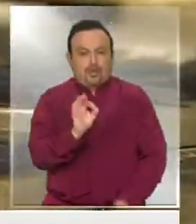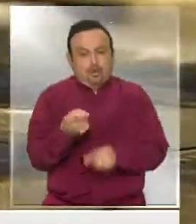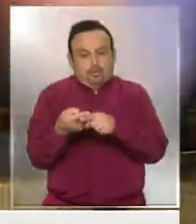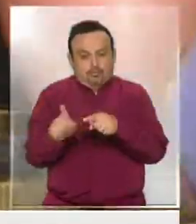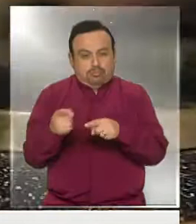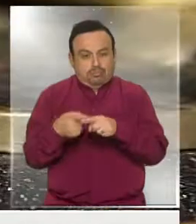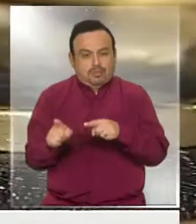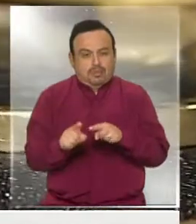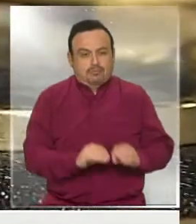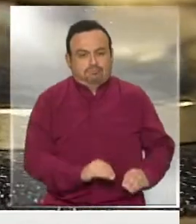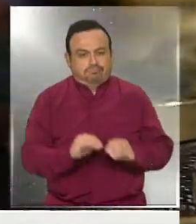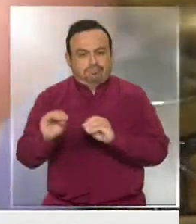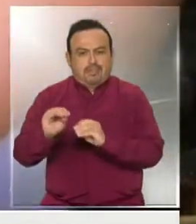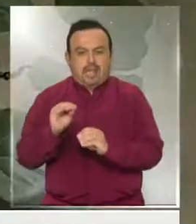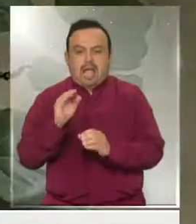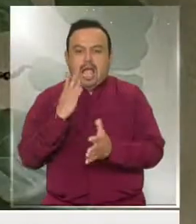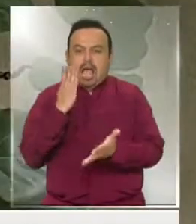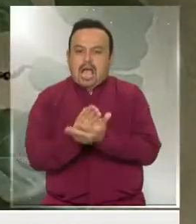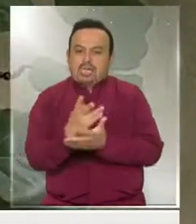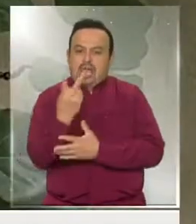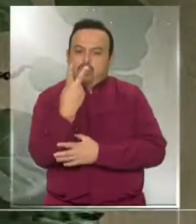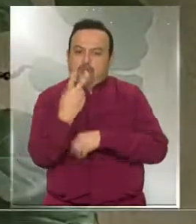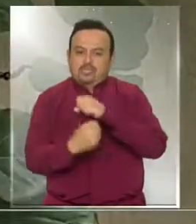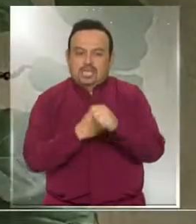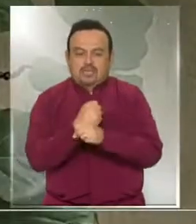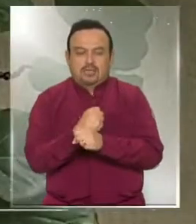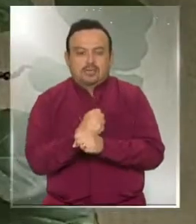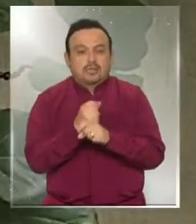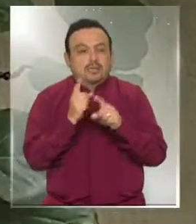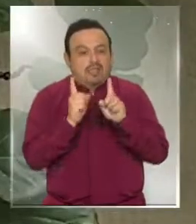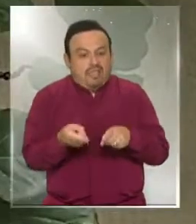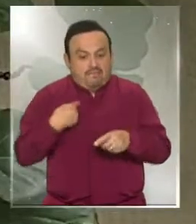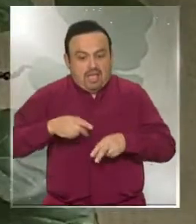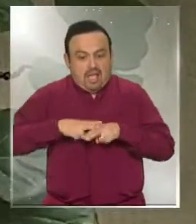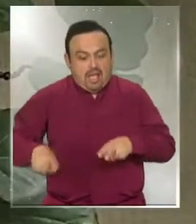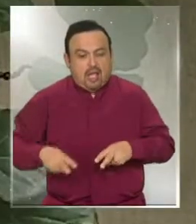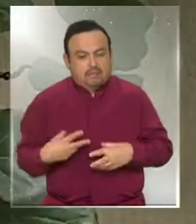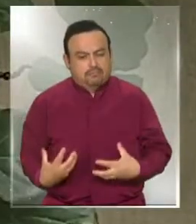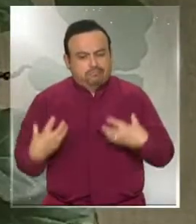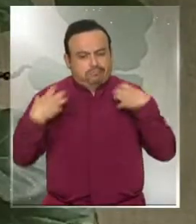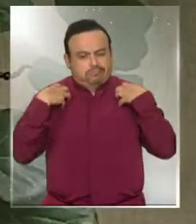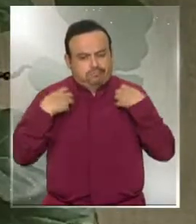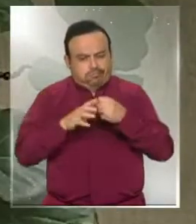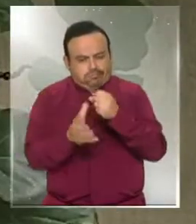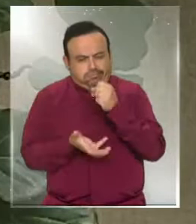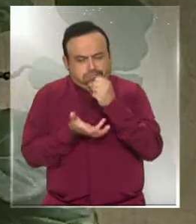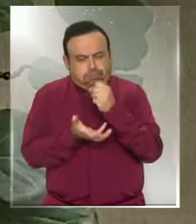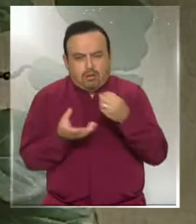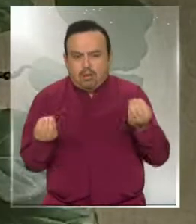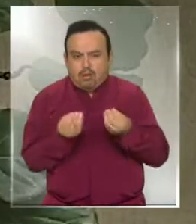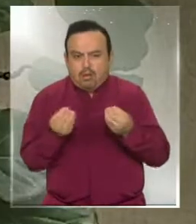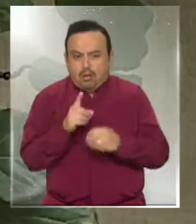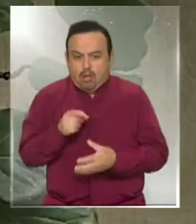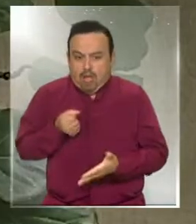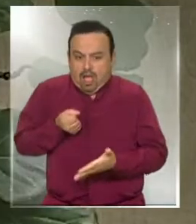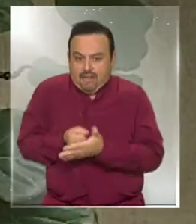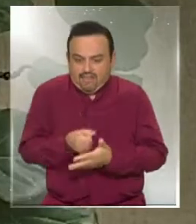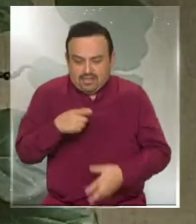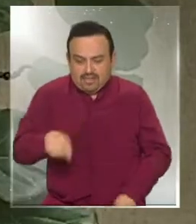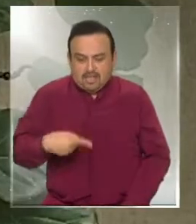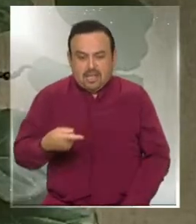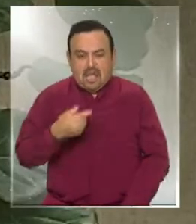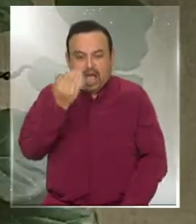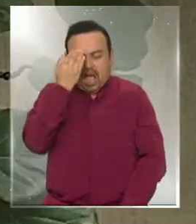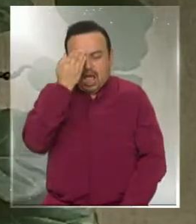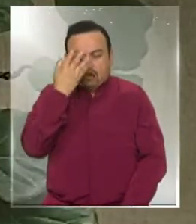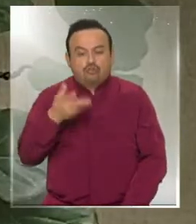se reprogramarían en hasta 2 años. Tenemos que también hacerlo con responsabilidad fiscal, si no, nosotros vamos a tener a fines de agosto o